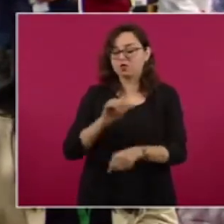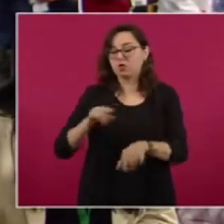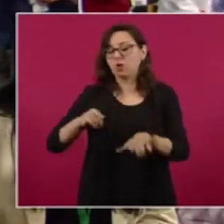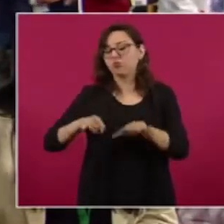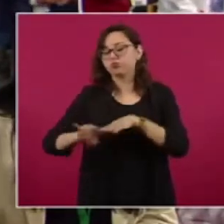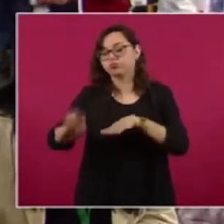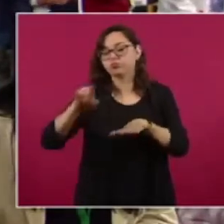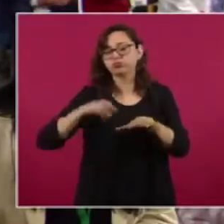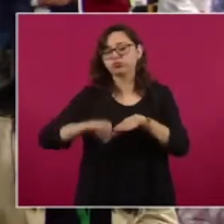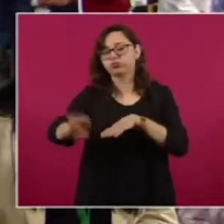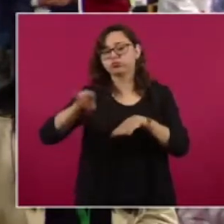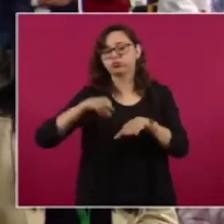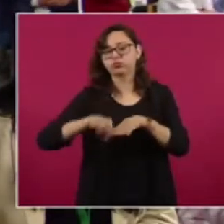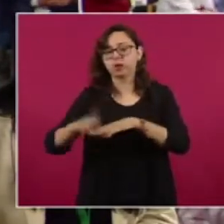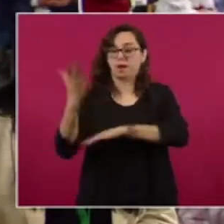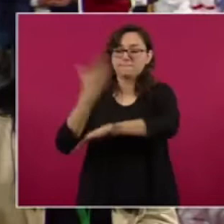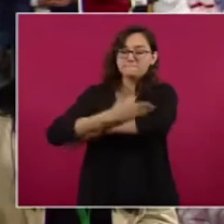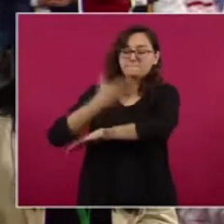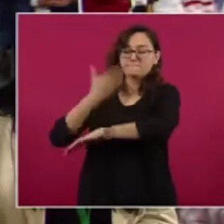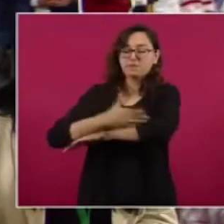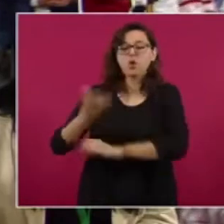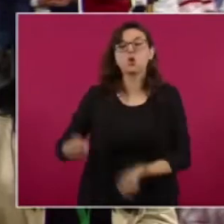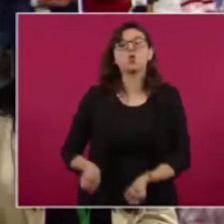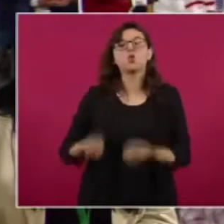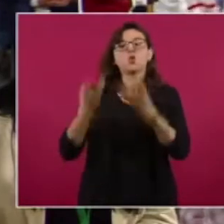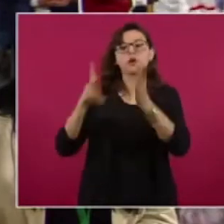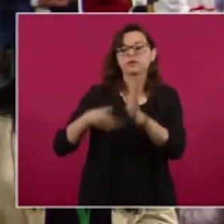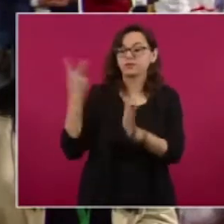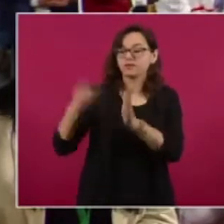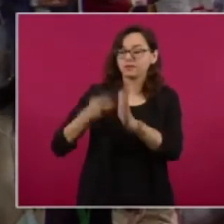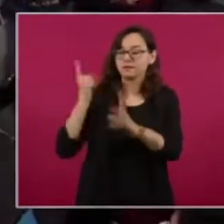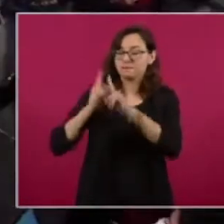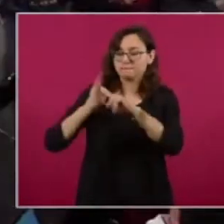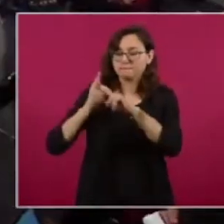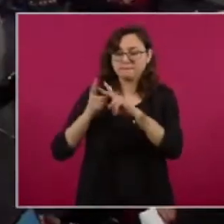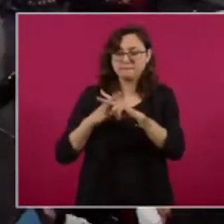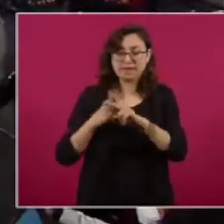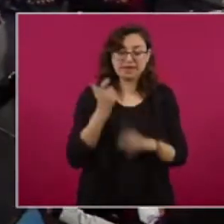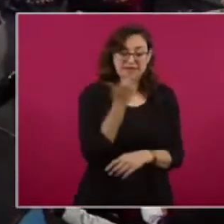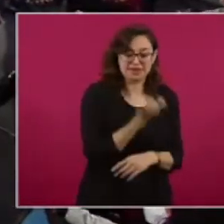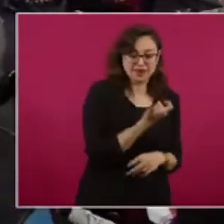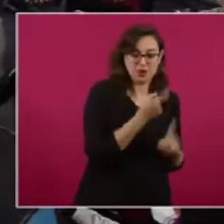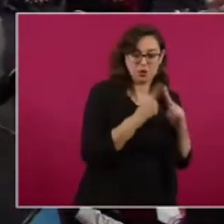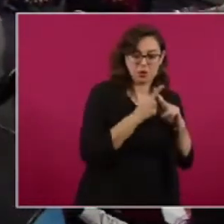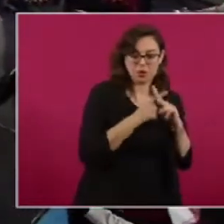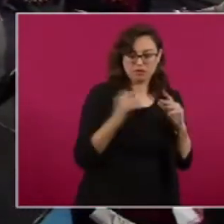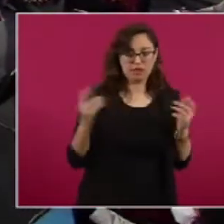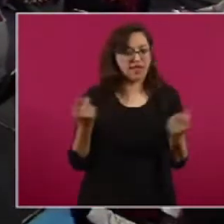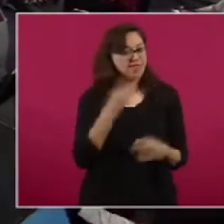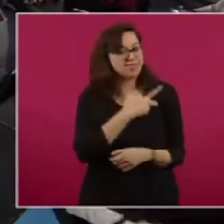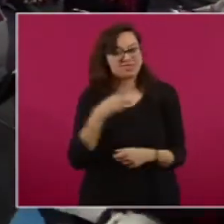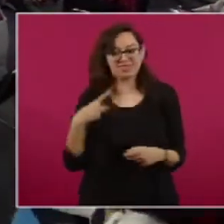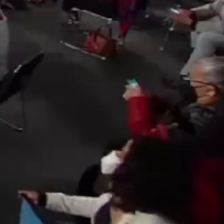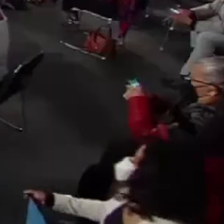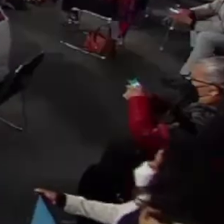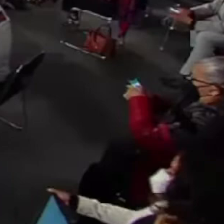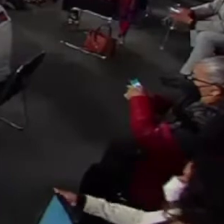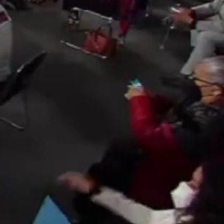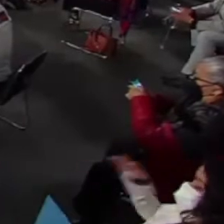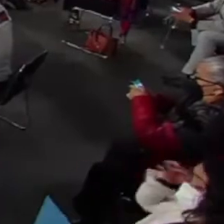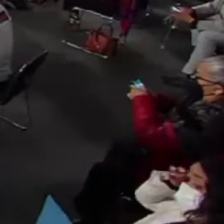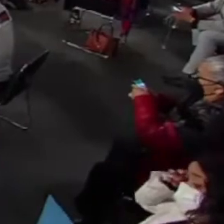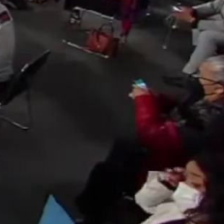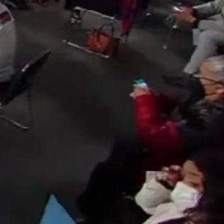cruza por una caseta con lo que reporta cada empleado, ¿no? Y como usted señalaba que la directora de Capufe